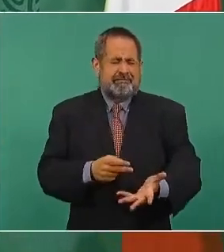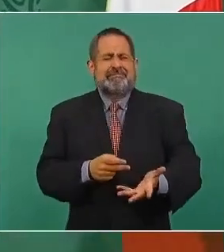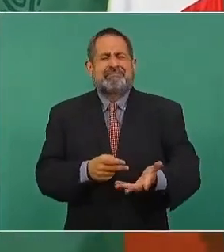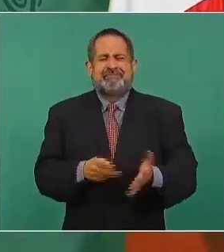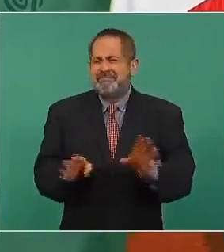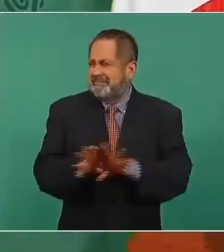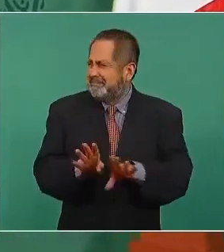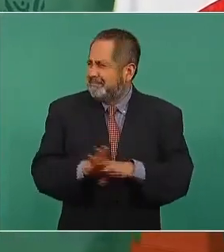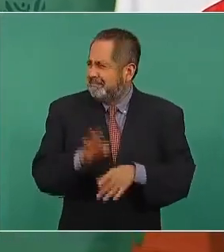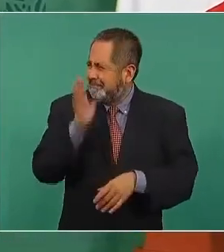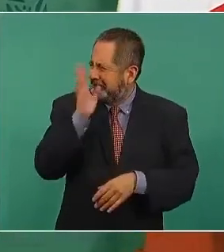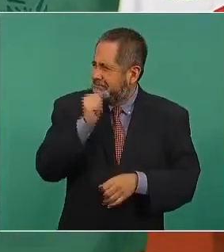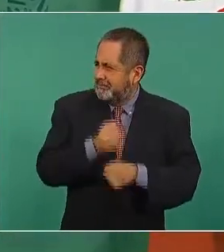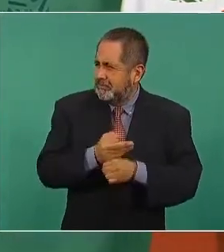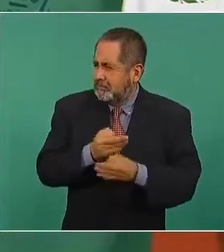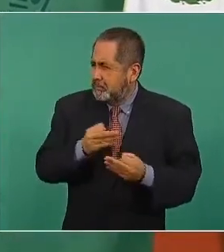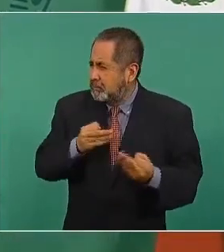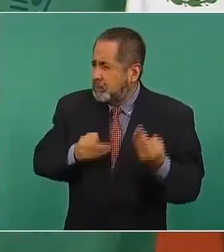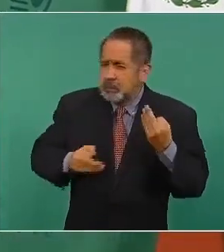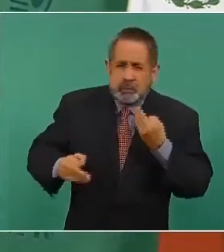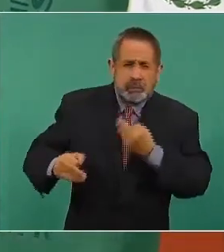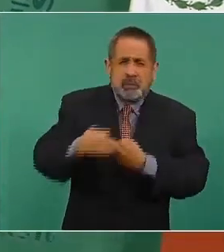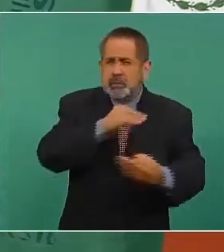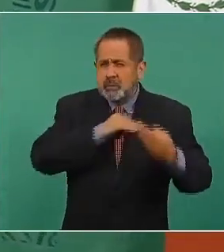¿Cómo lograron eso?